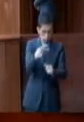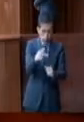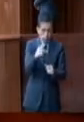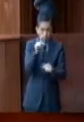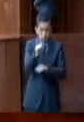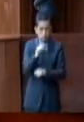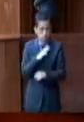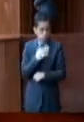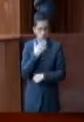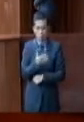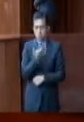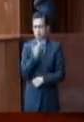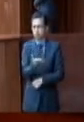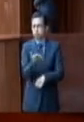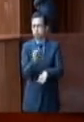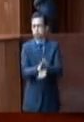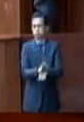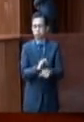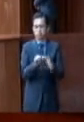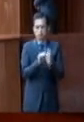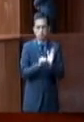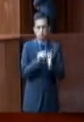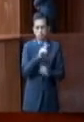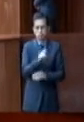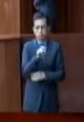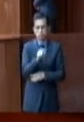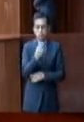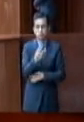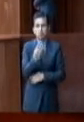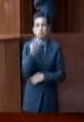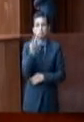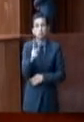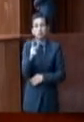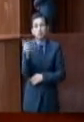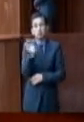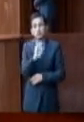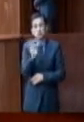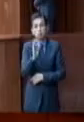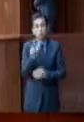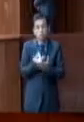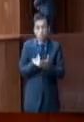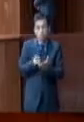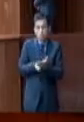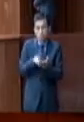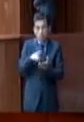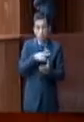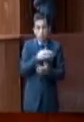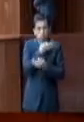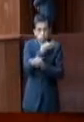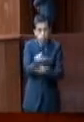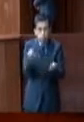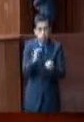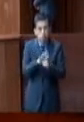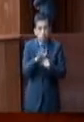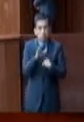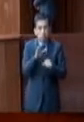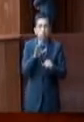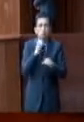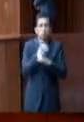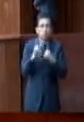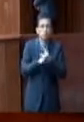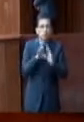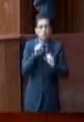protegido por el artículo 123 constitucional pero si además de difundir los logros a partir de las negociaciones